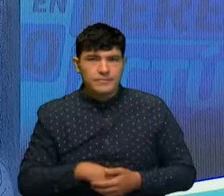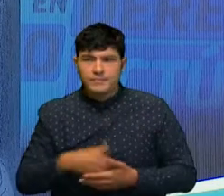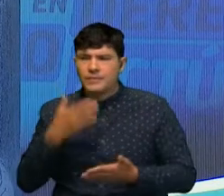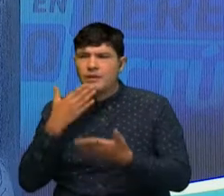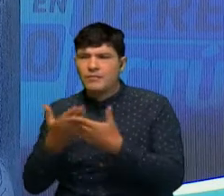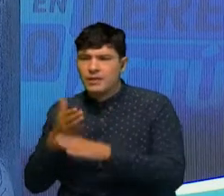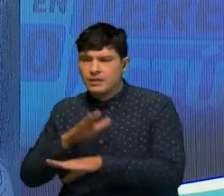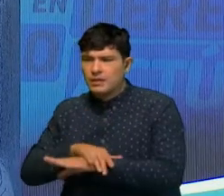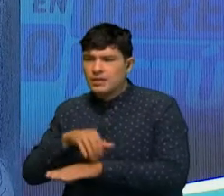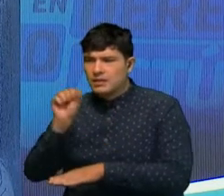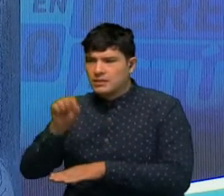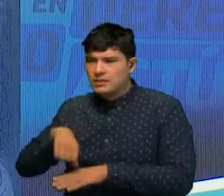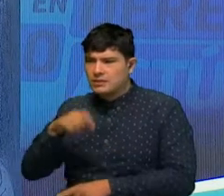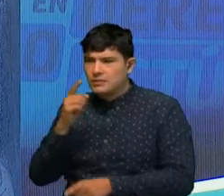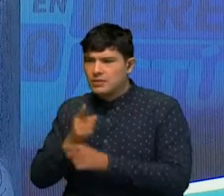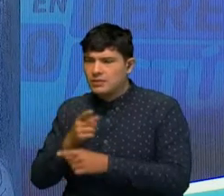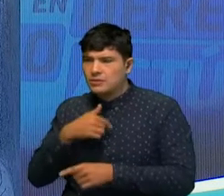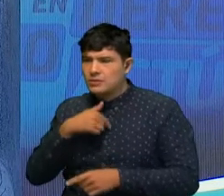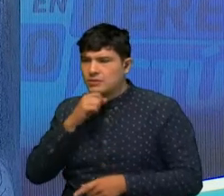tardes,